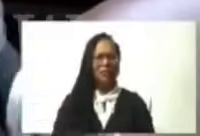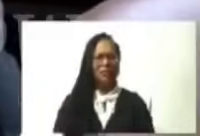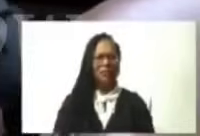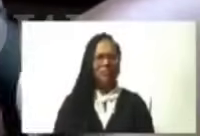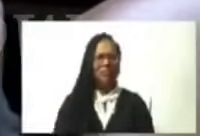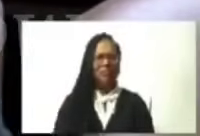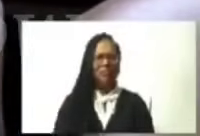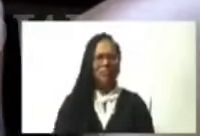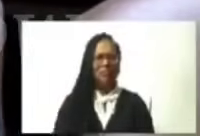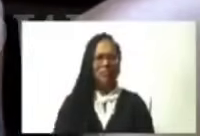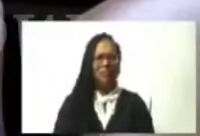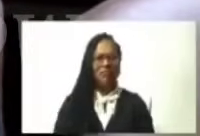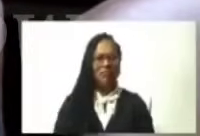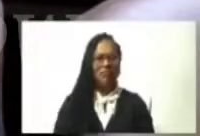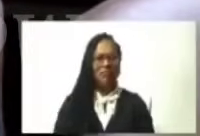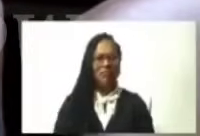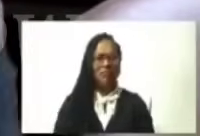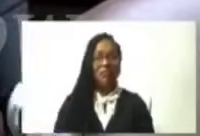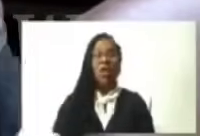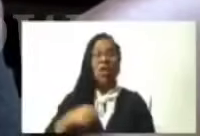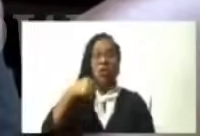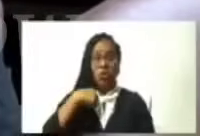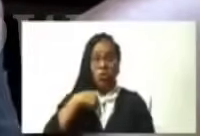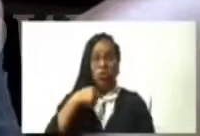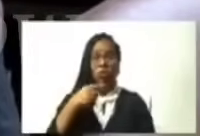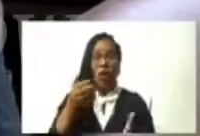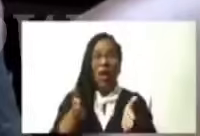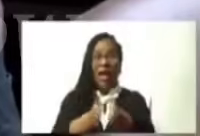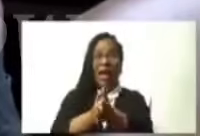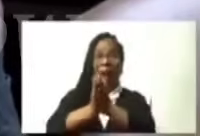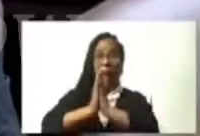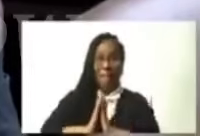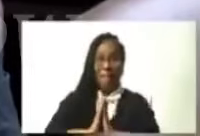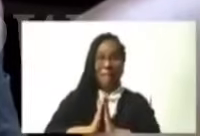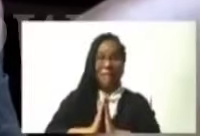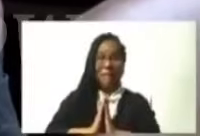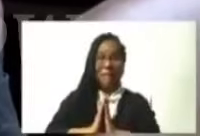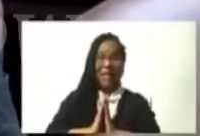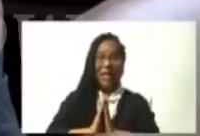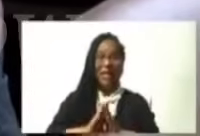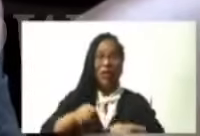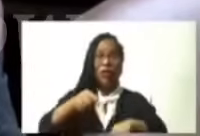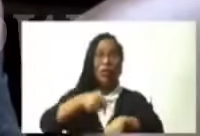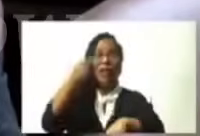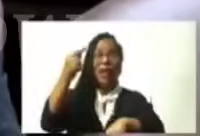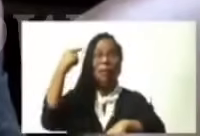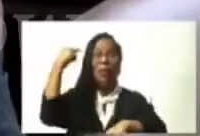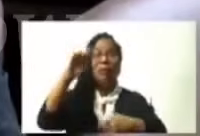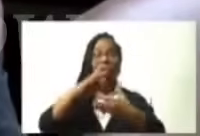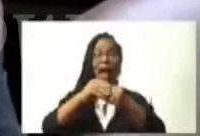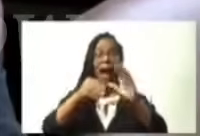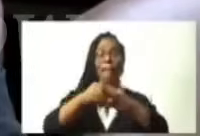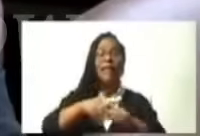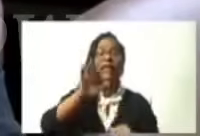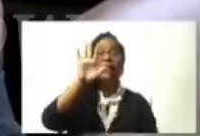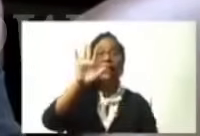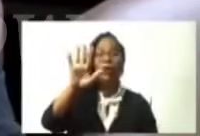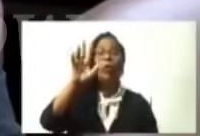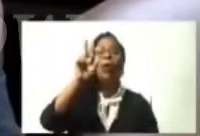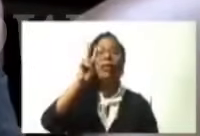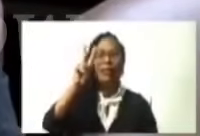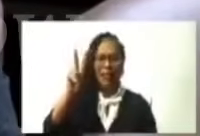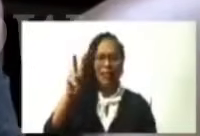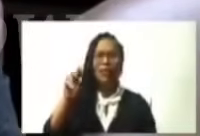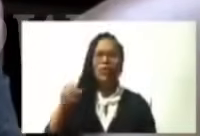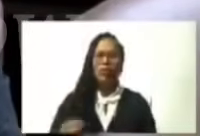de 52 oportunidades y turnos previos en este Congreso, lo cual agradezco, presidente, porque soy